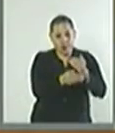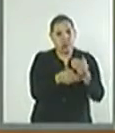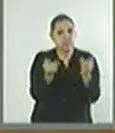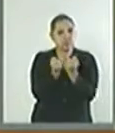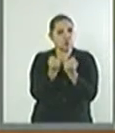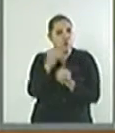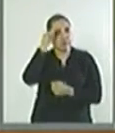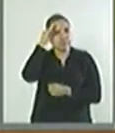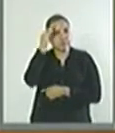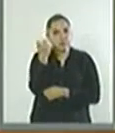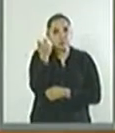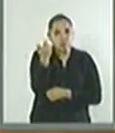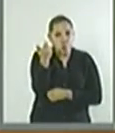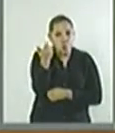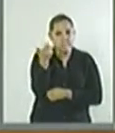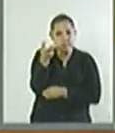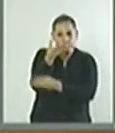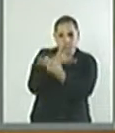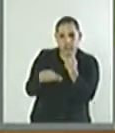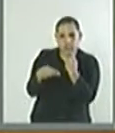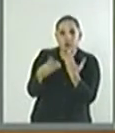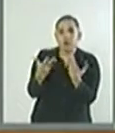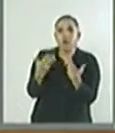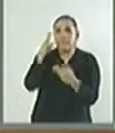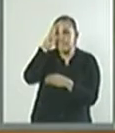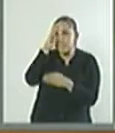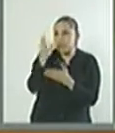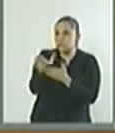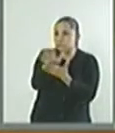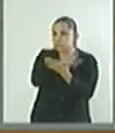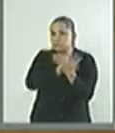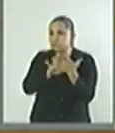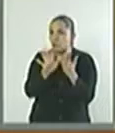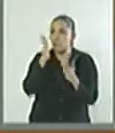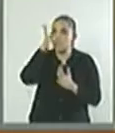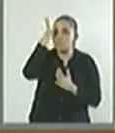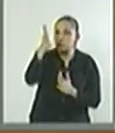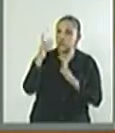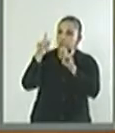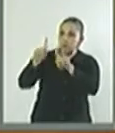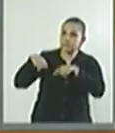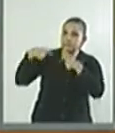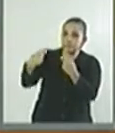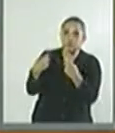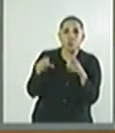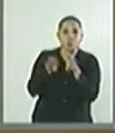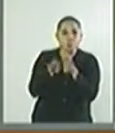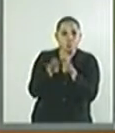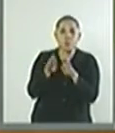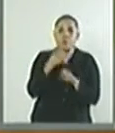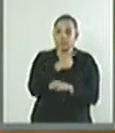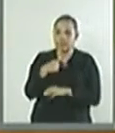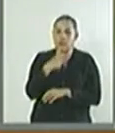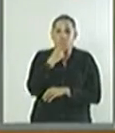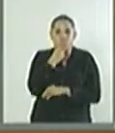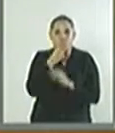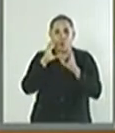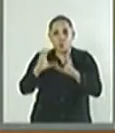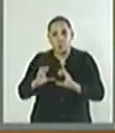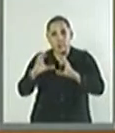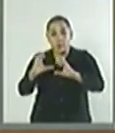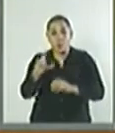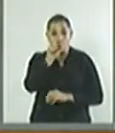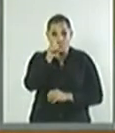perjudicar el desarrollo de las generaciones futuras. Por ello, debemos promover una perspectiva medioambiental para que en toda